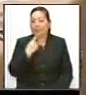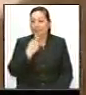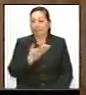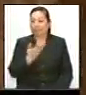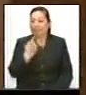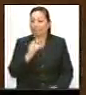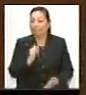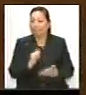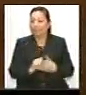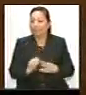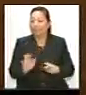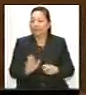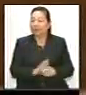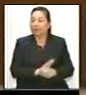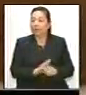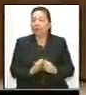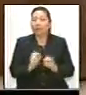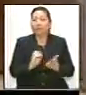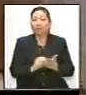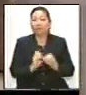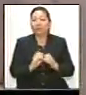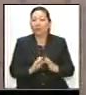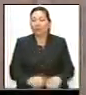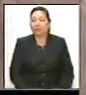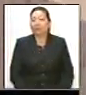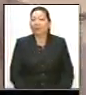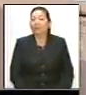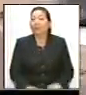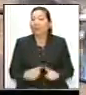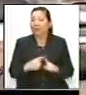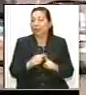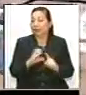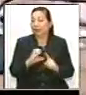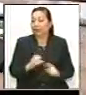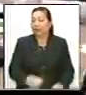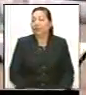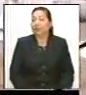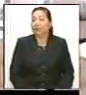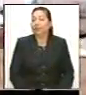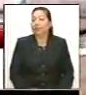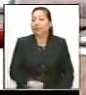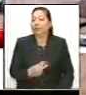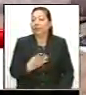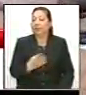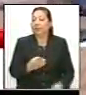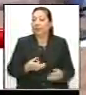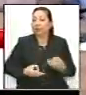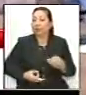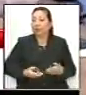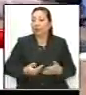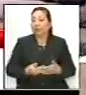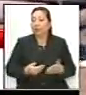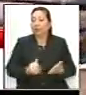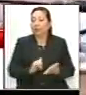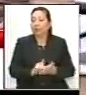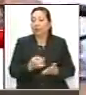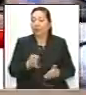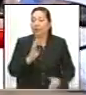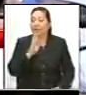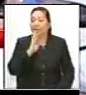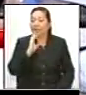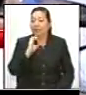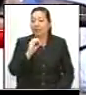Solo para abundar, ¿no?, en la aclaración que hace el TC, invoca el fundamento 23C de una sentencia anterior, la misma que ella mencionó,